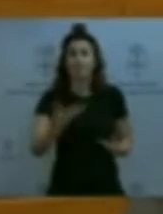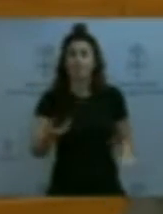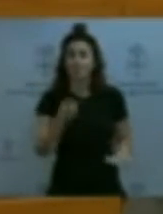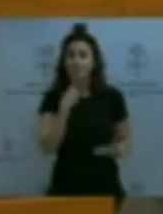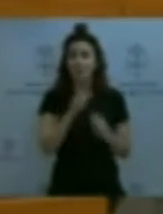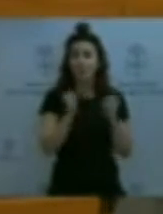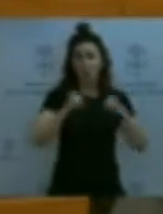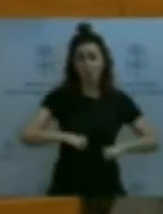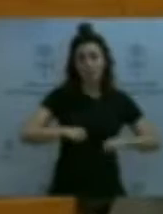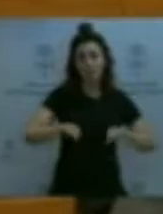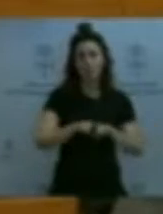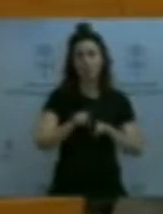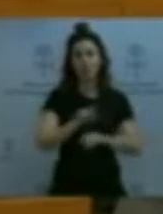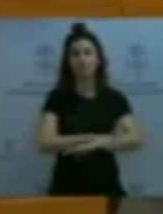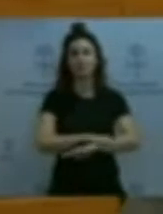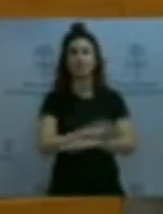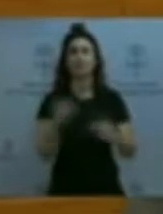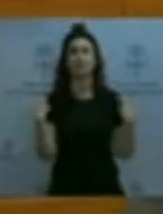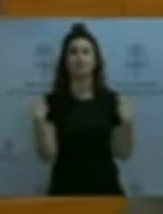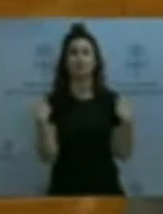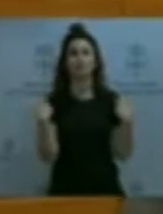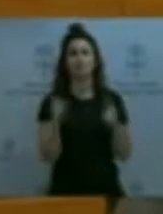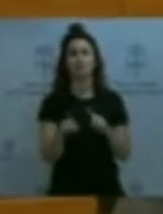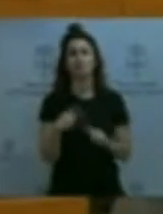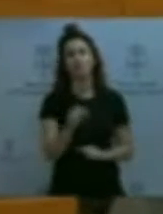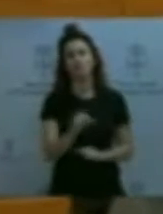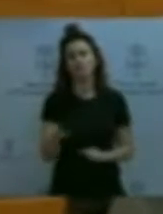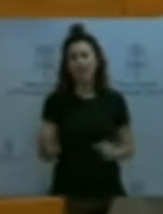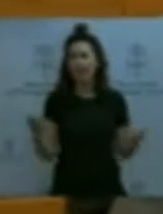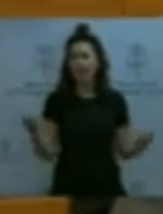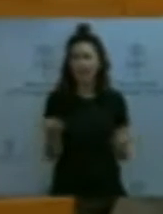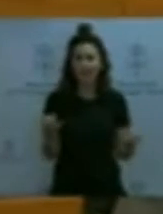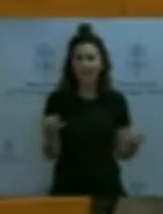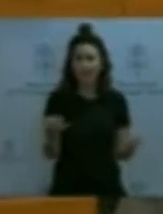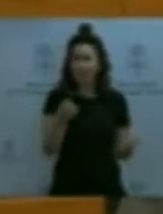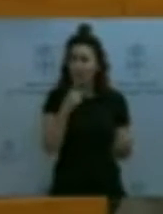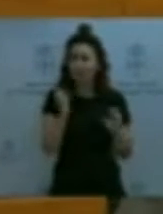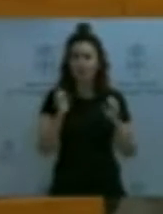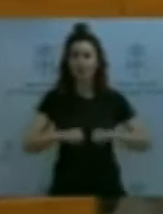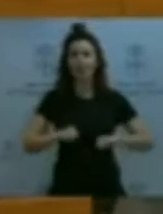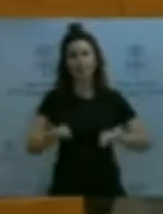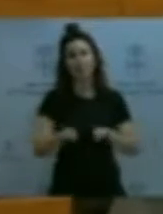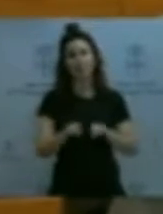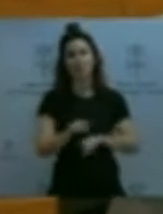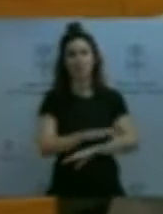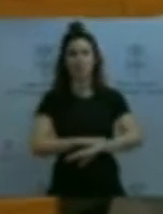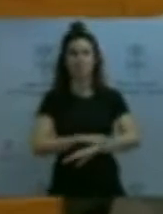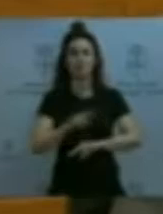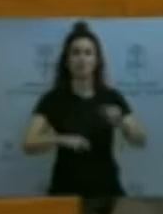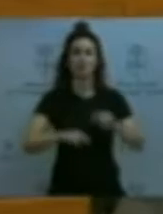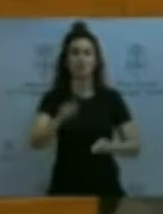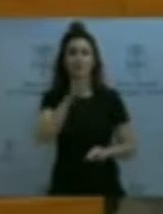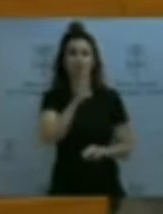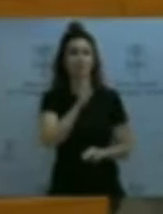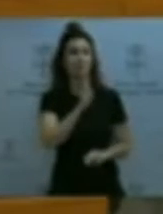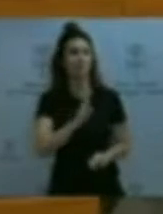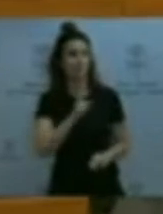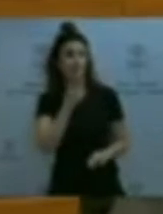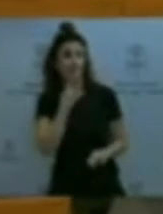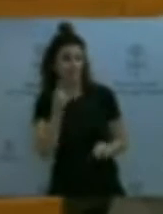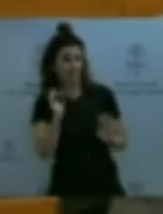una semana y resulta que no, que lo tiene el Ministerio de Fomento. Ahora nos dice usted que ya va a ir rápidamente otra vez al Ministerio de Hacienda. Ahora nos